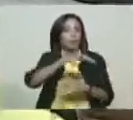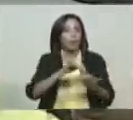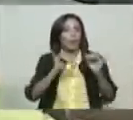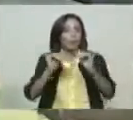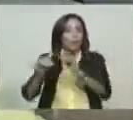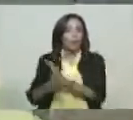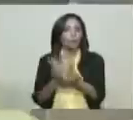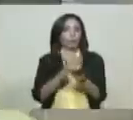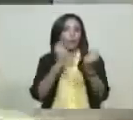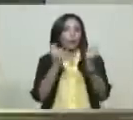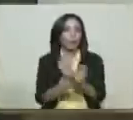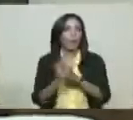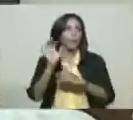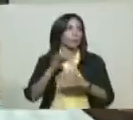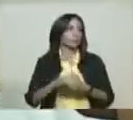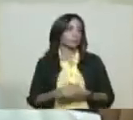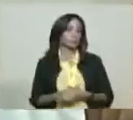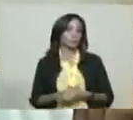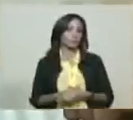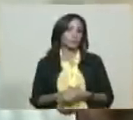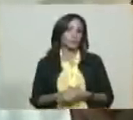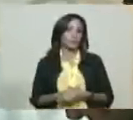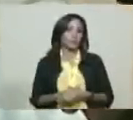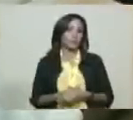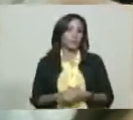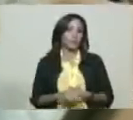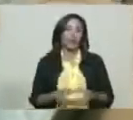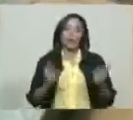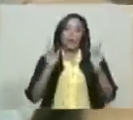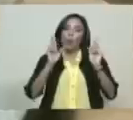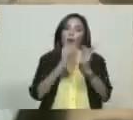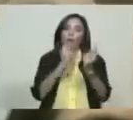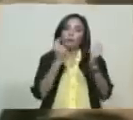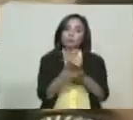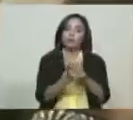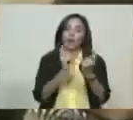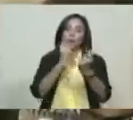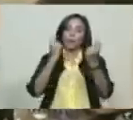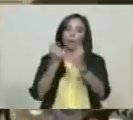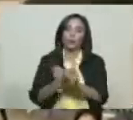país más temprano que tarde, pero todavía no está previsto para este año.